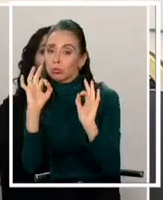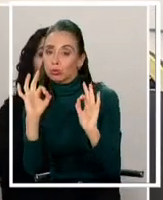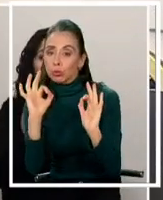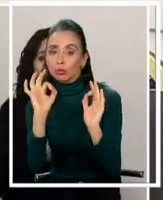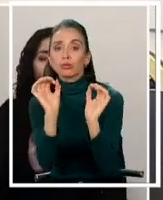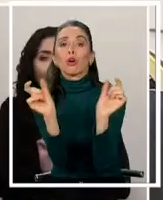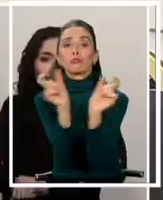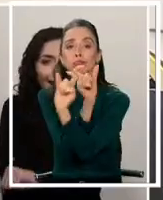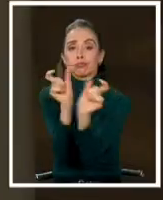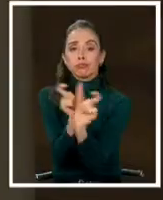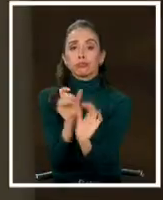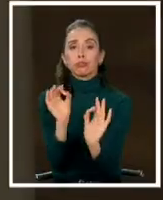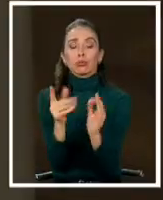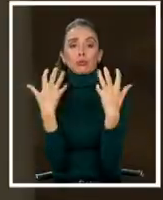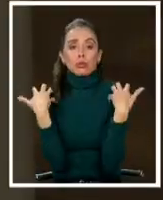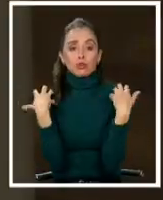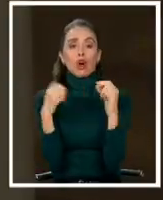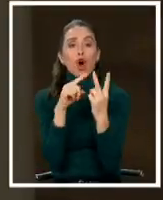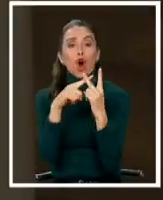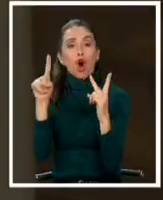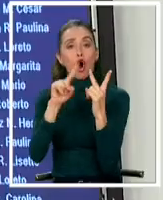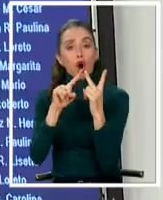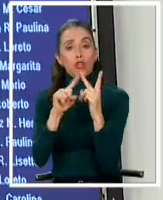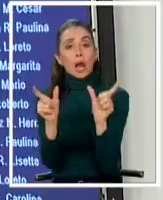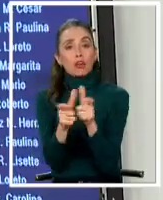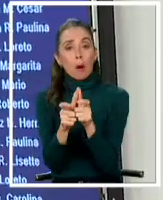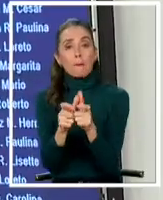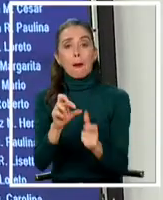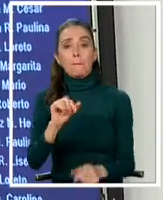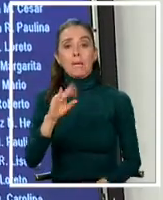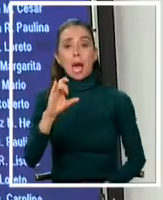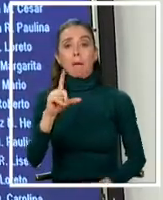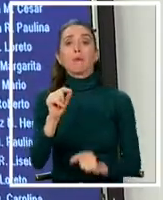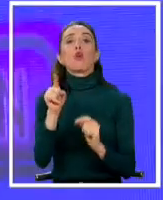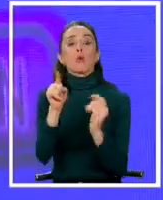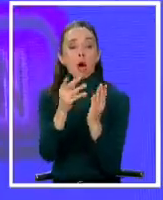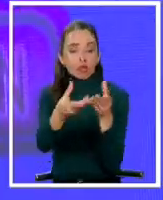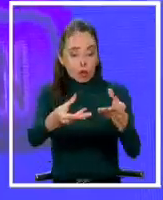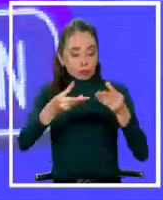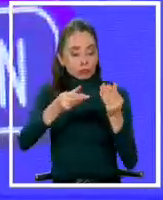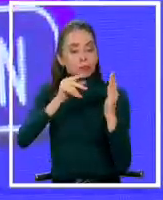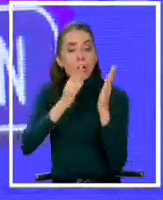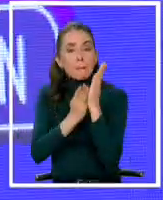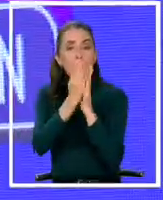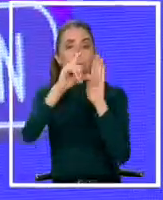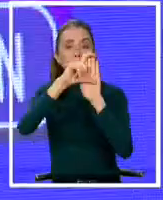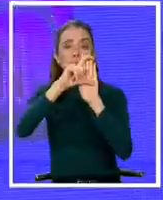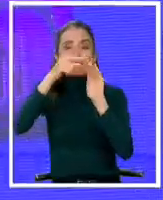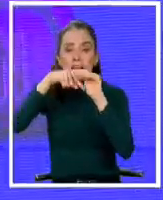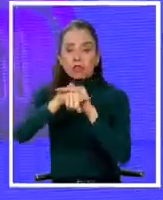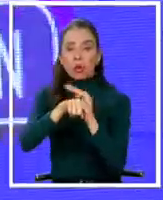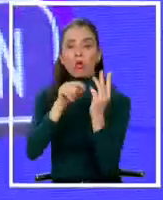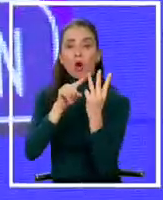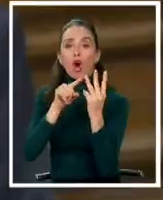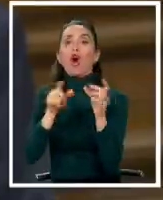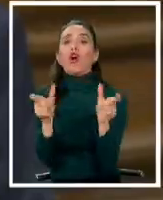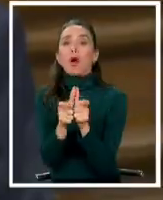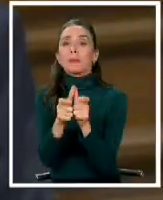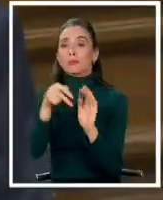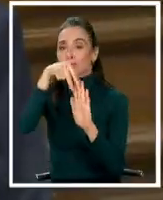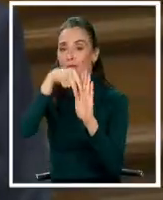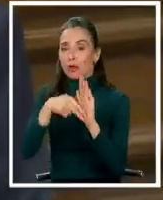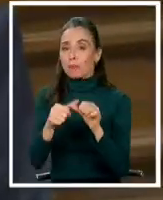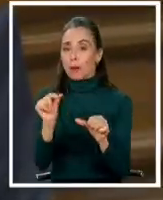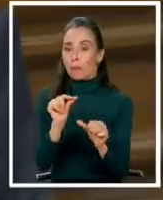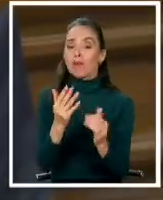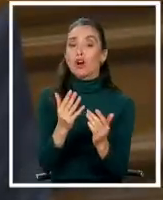dentro de sus funciones. La de preámbulo redactará una introducción del documento y la de normas transitorias definirá cómo hacer